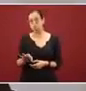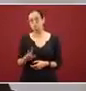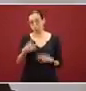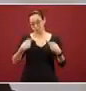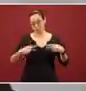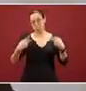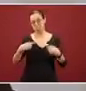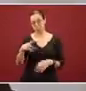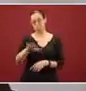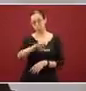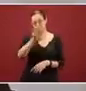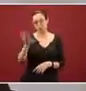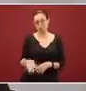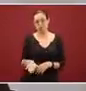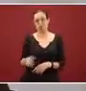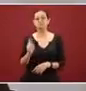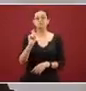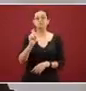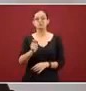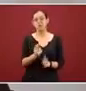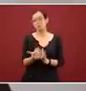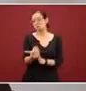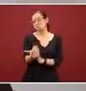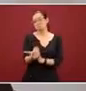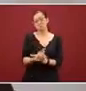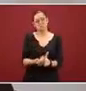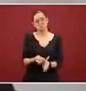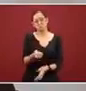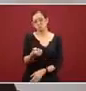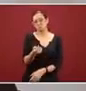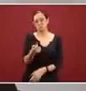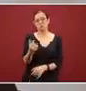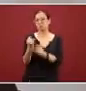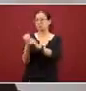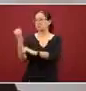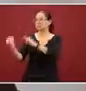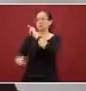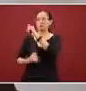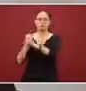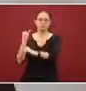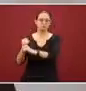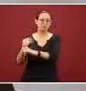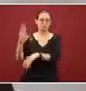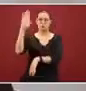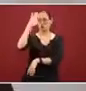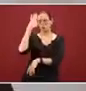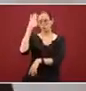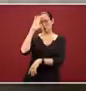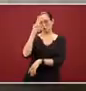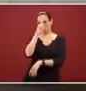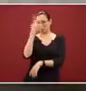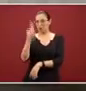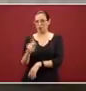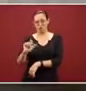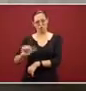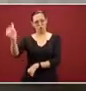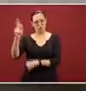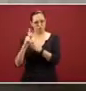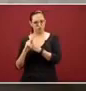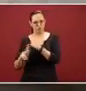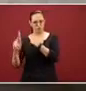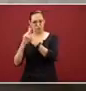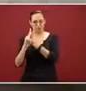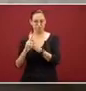1.2%, la cual se encuentra todavía muy por debajo de lo observado a nivel internacional e inclusive en otros países.